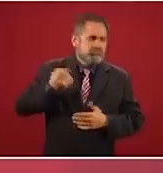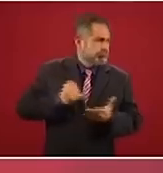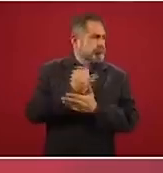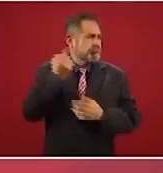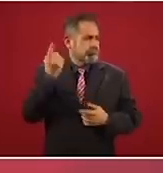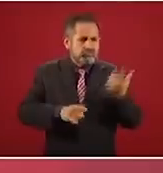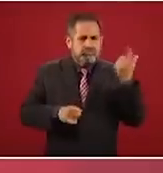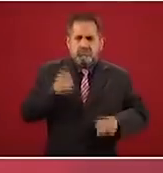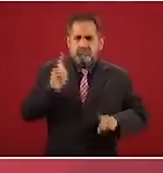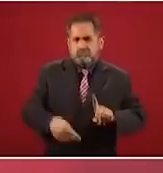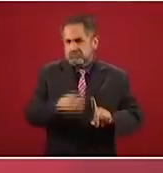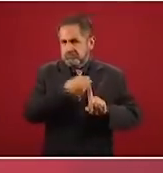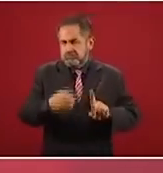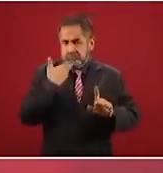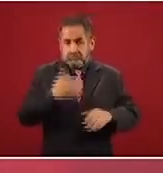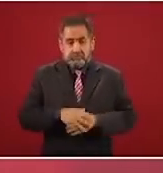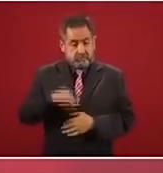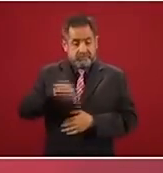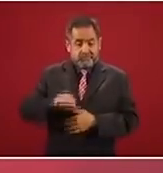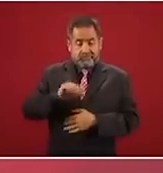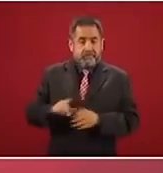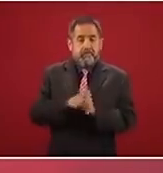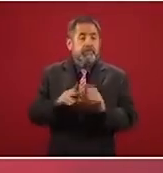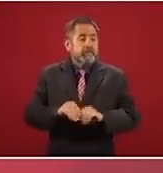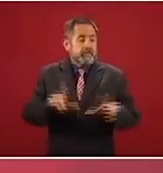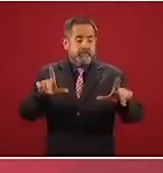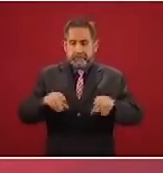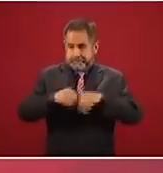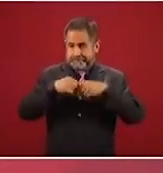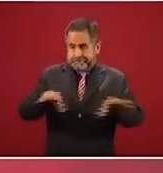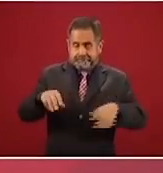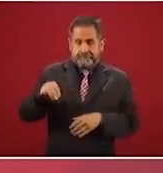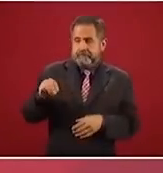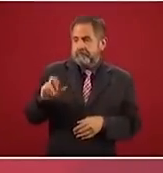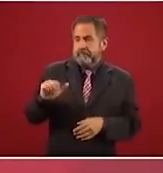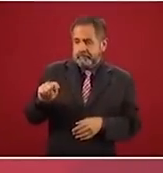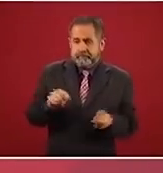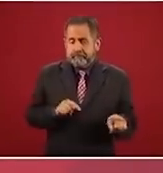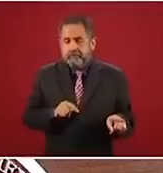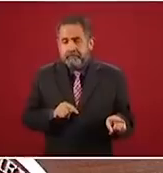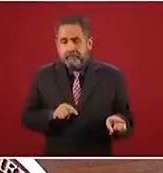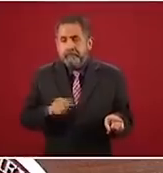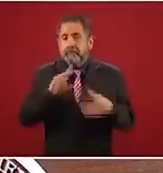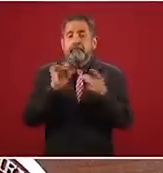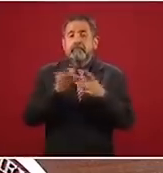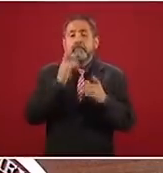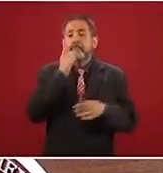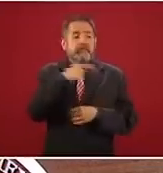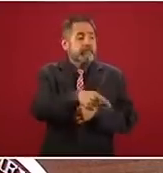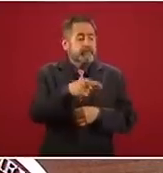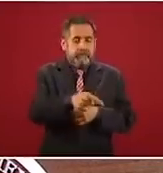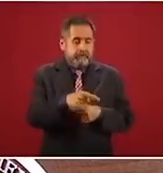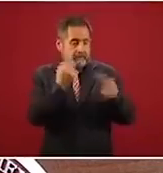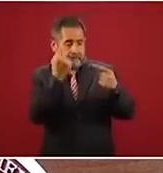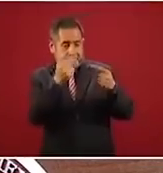esta aclaración que está publicada el día de hoy en el periódico Mural, incluso se establece que algunos de los nombres